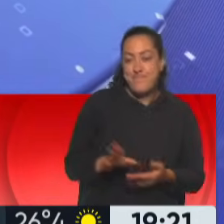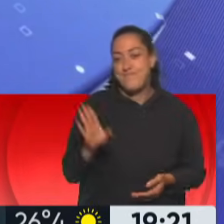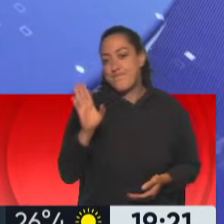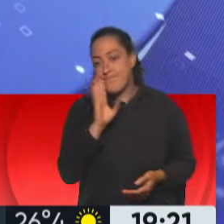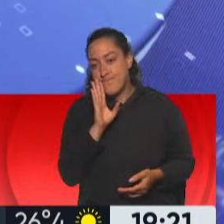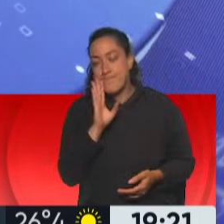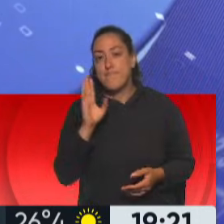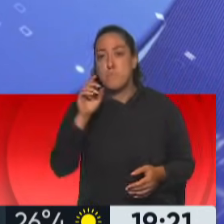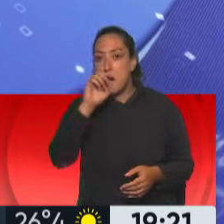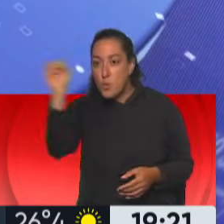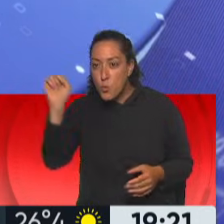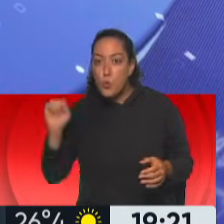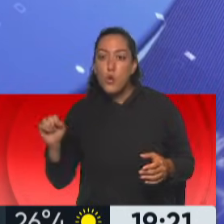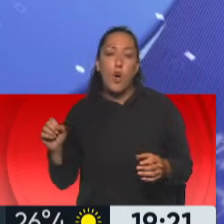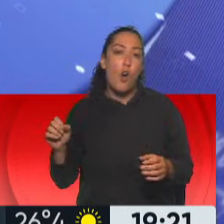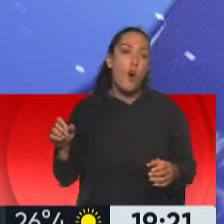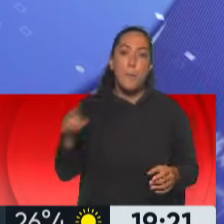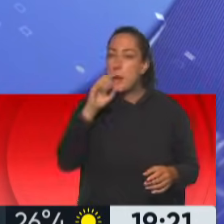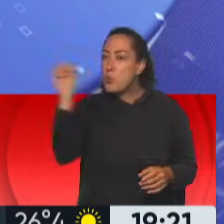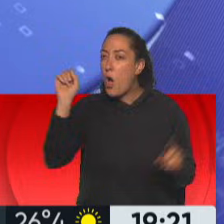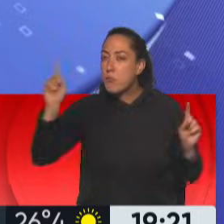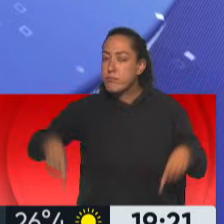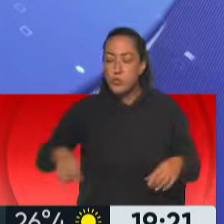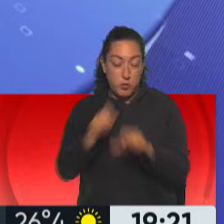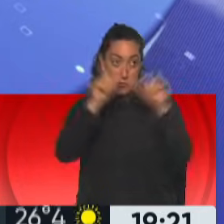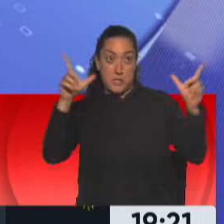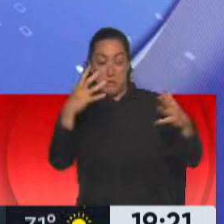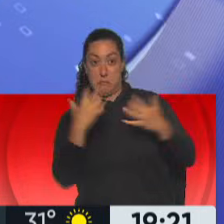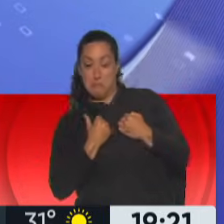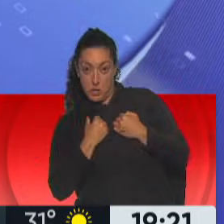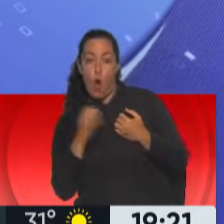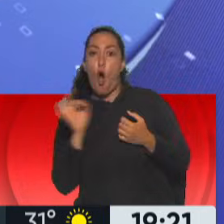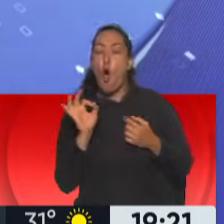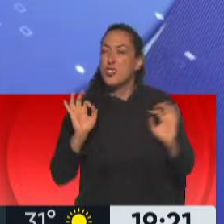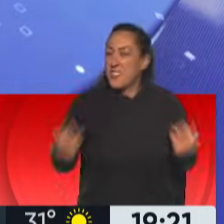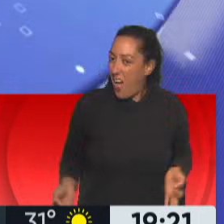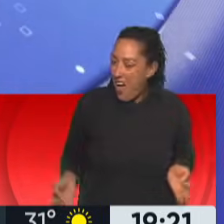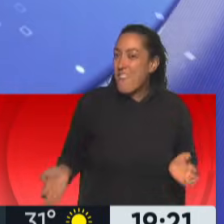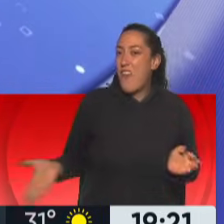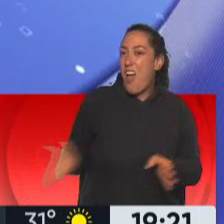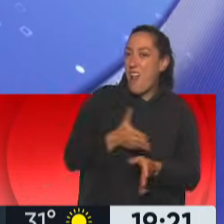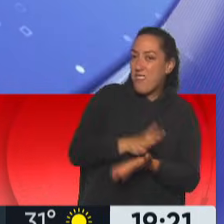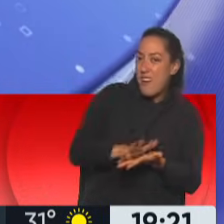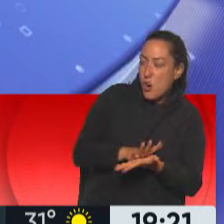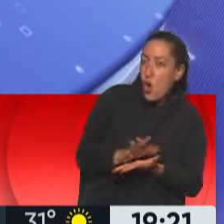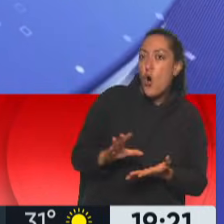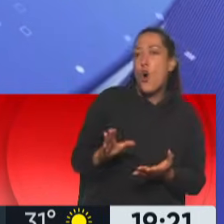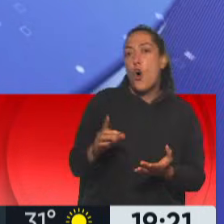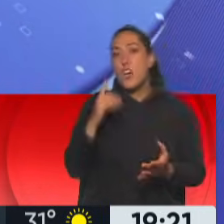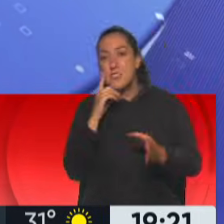Unidos, no sabía nada y lo sorprendió, o había gente infiltrada de la CIA, entre varias, digamos, de las teorías que hay